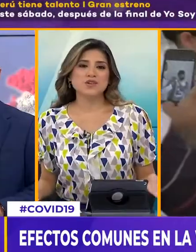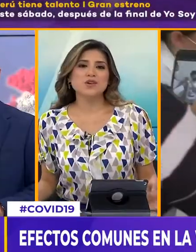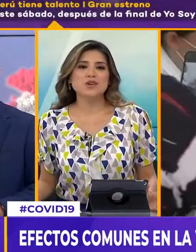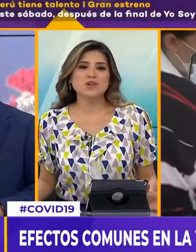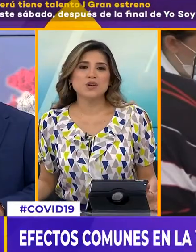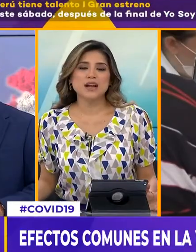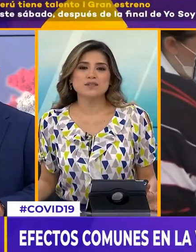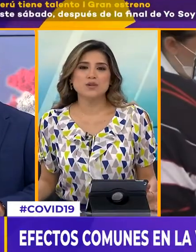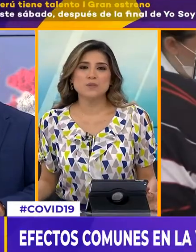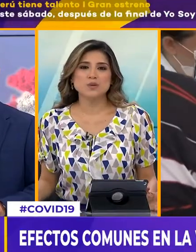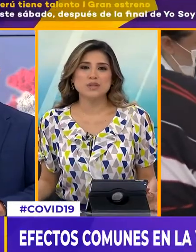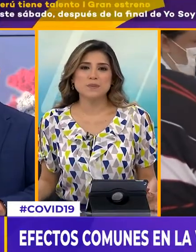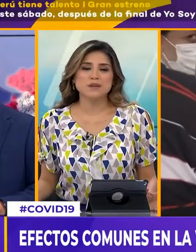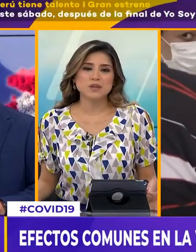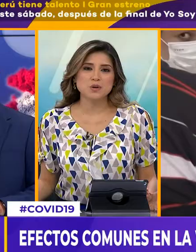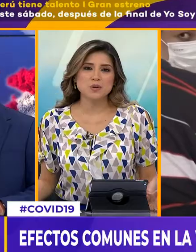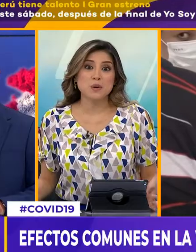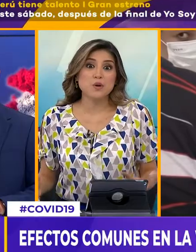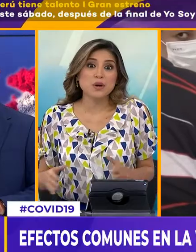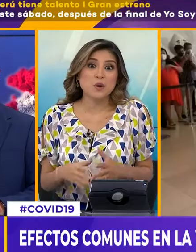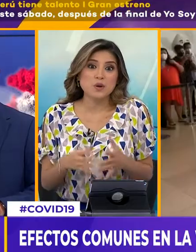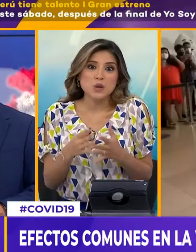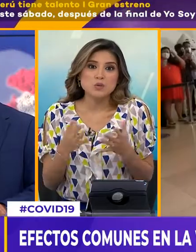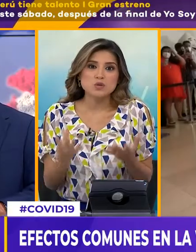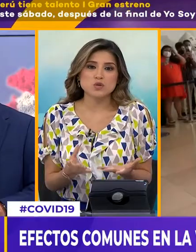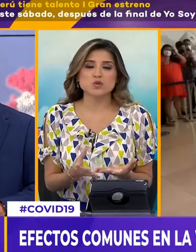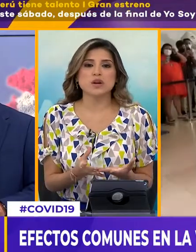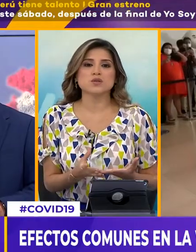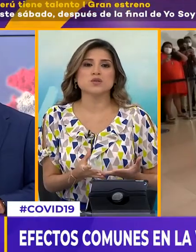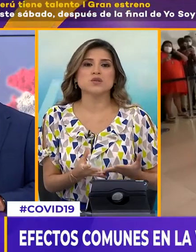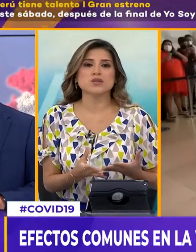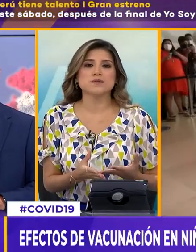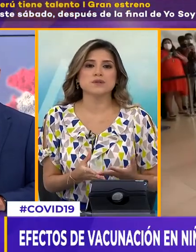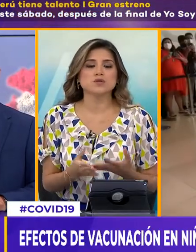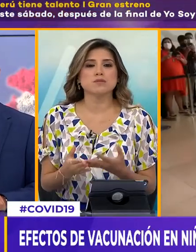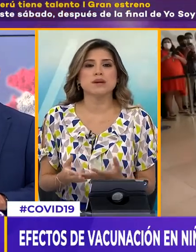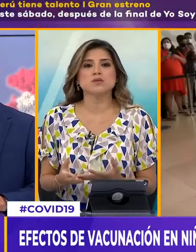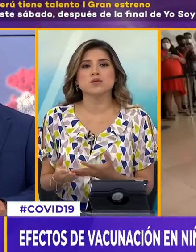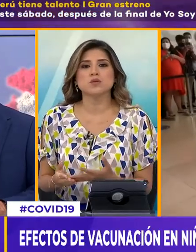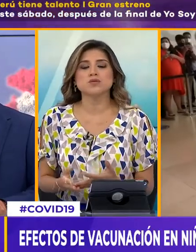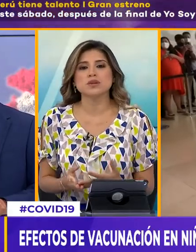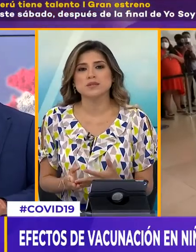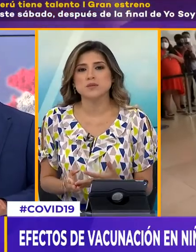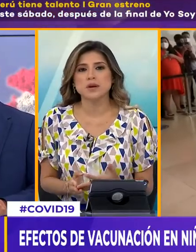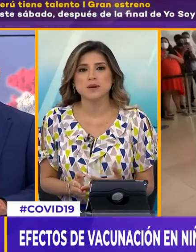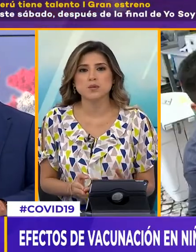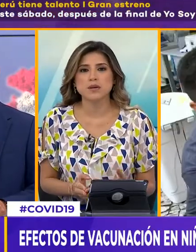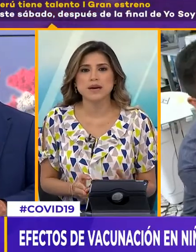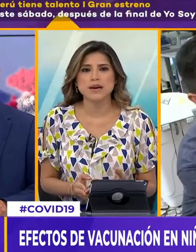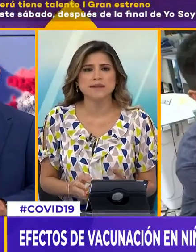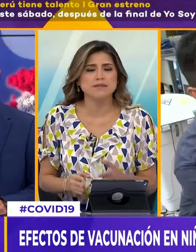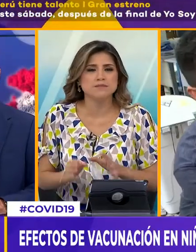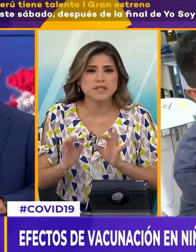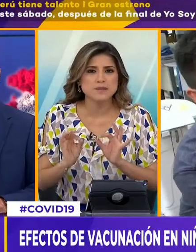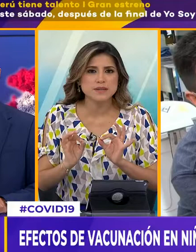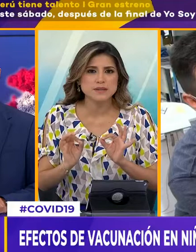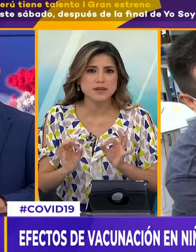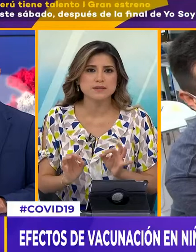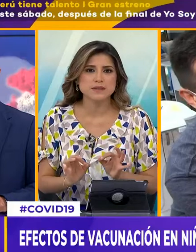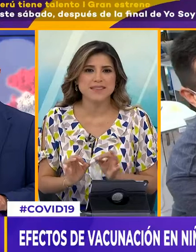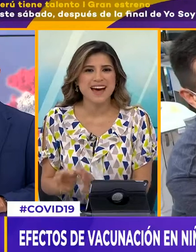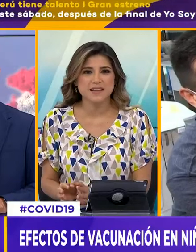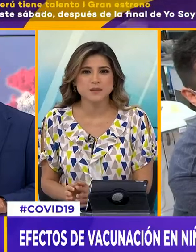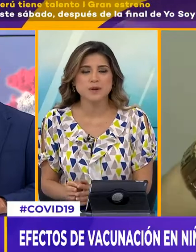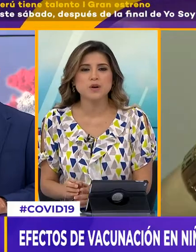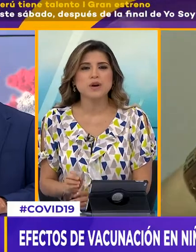De hecho, Rolando, hemos aprendido o hemos recordado muchos cuáles son los efectos normales cuando uno recibe una vacuna en